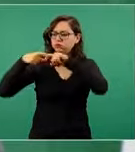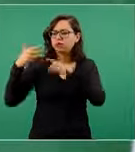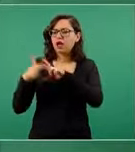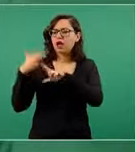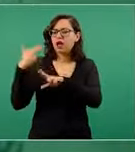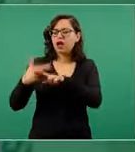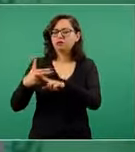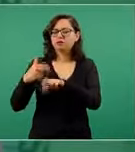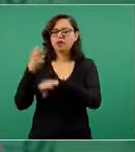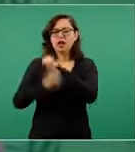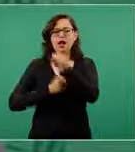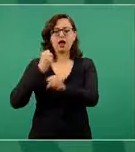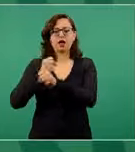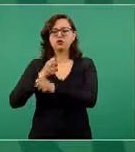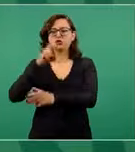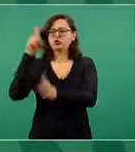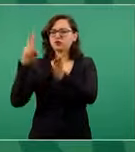Pues